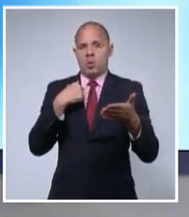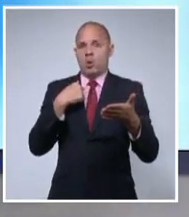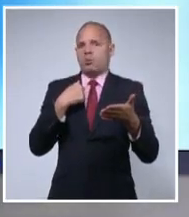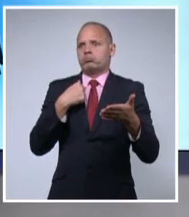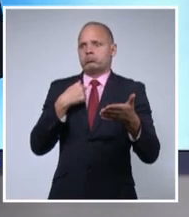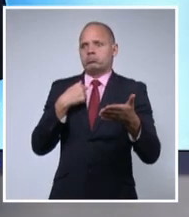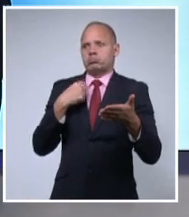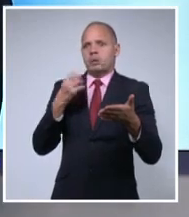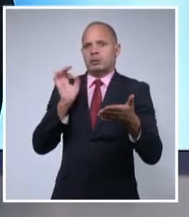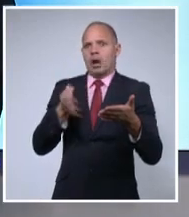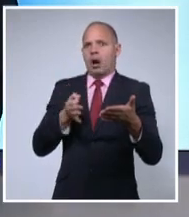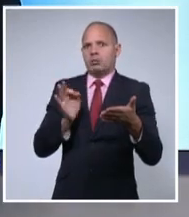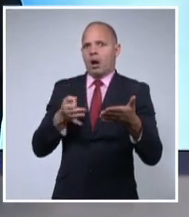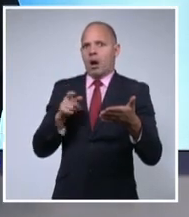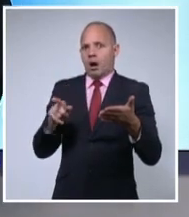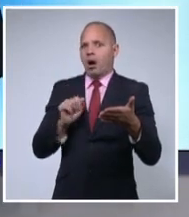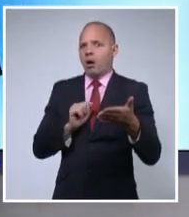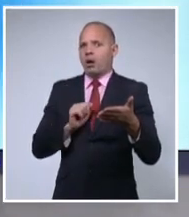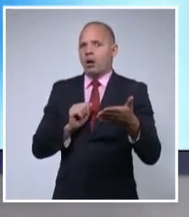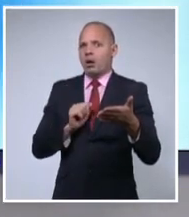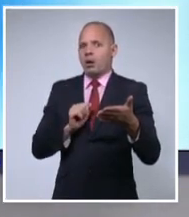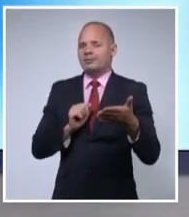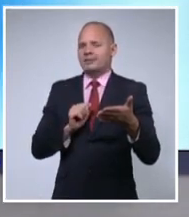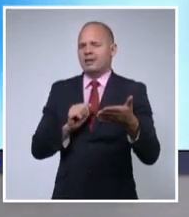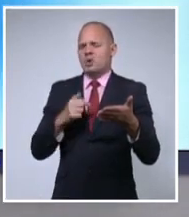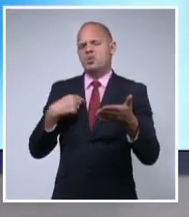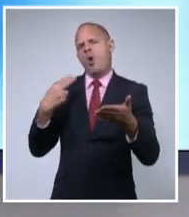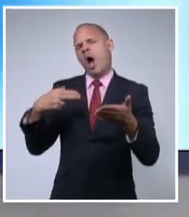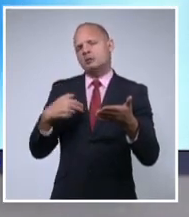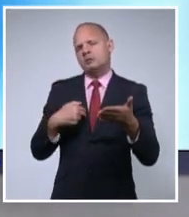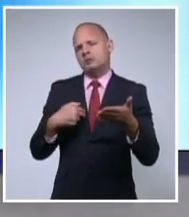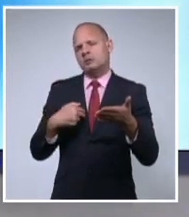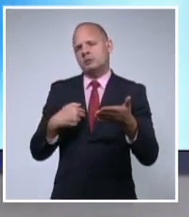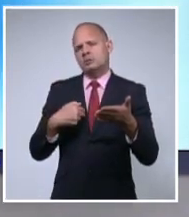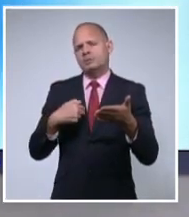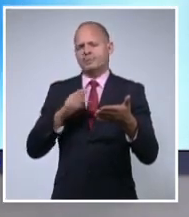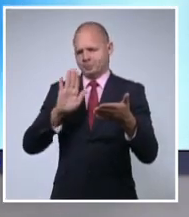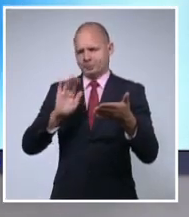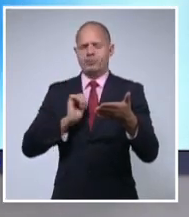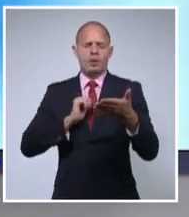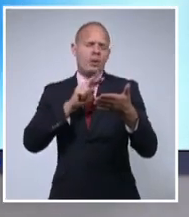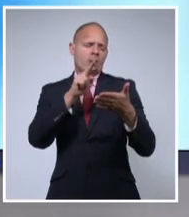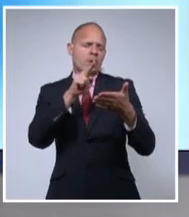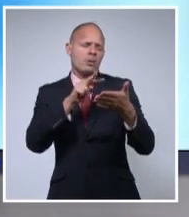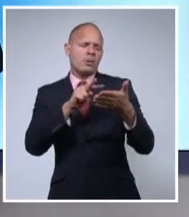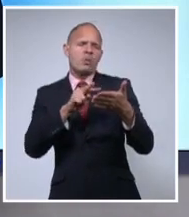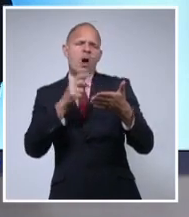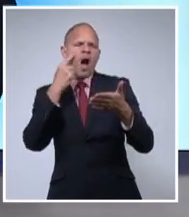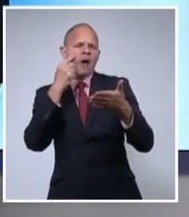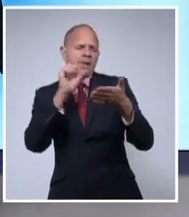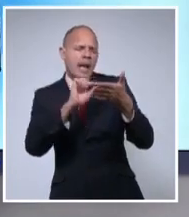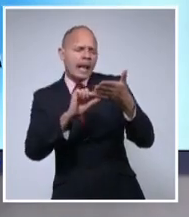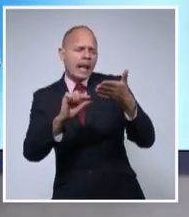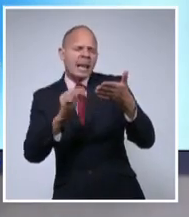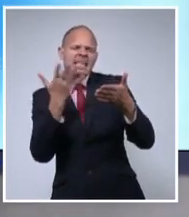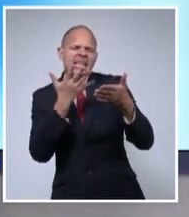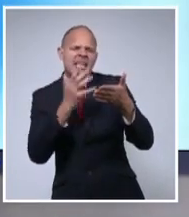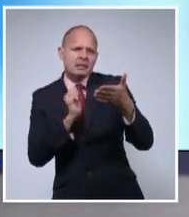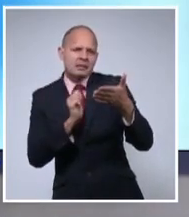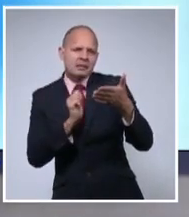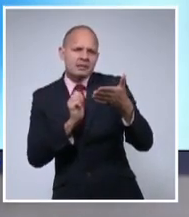creamos que es verdad. Lo primero entonces que hay que hacer es ir al lugar, al sitio donde se publican las disposiciones jurídicas, que no es